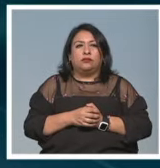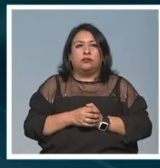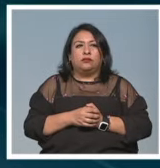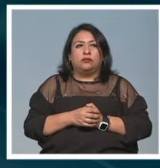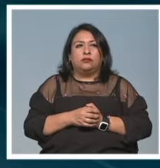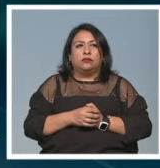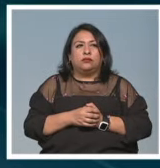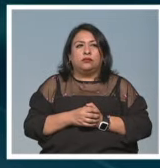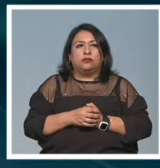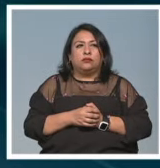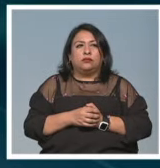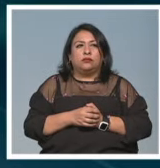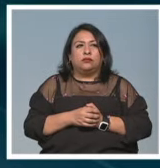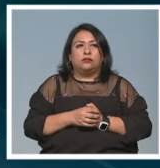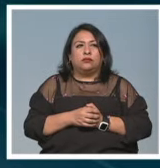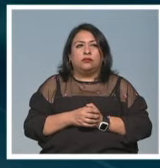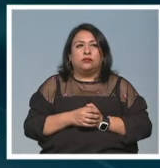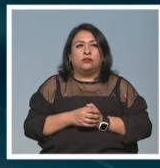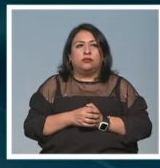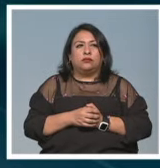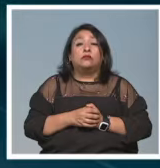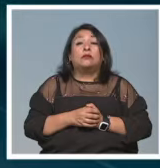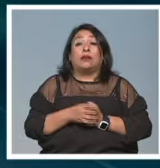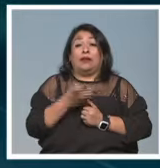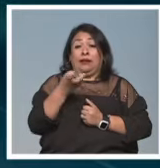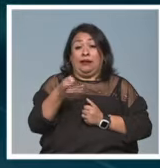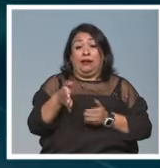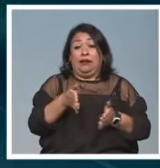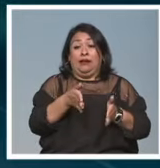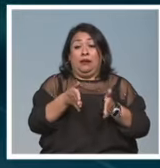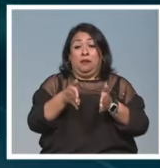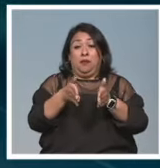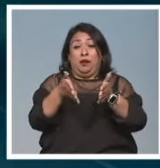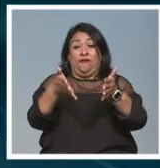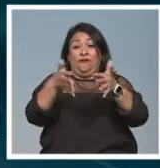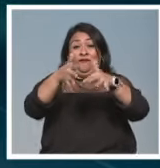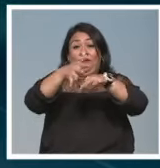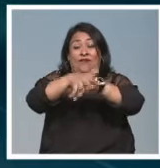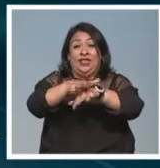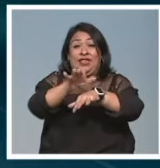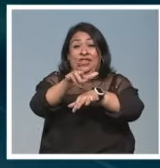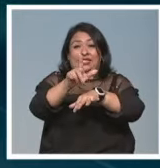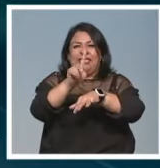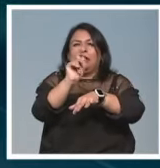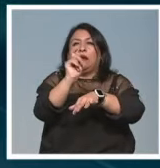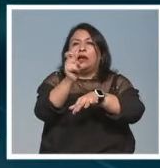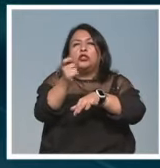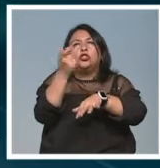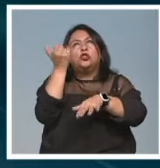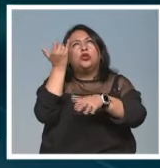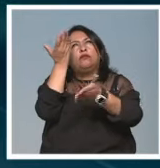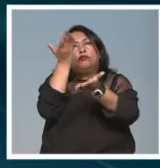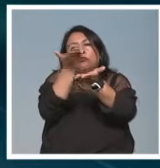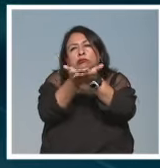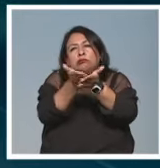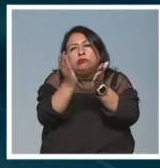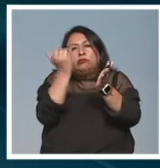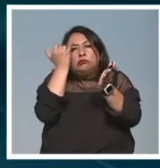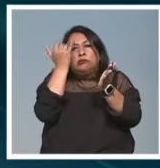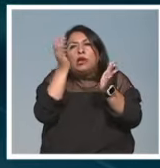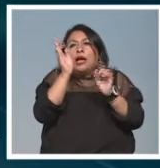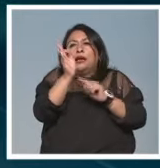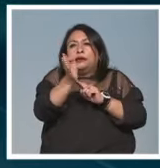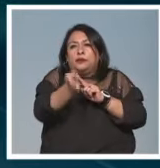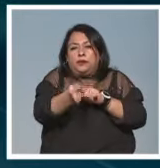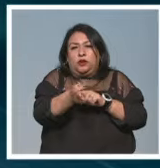¿Yo? ¡Nada! En este camino para fundirse a la existencia, he planteado yo la